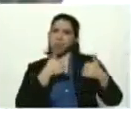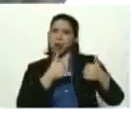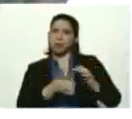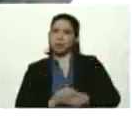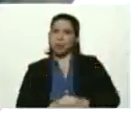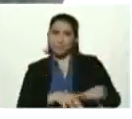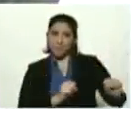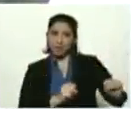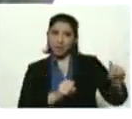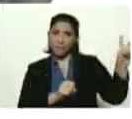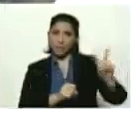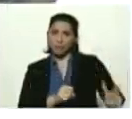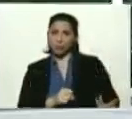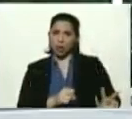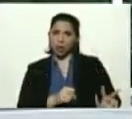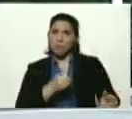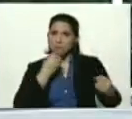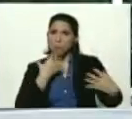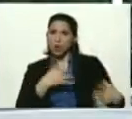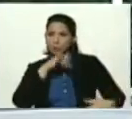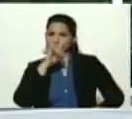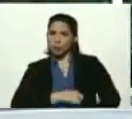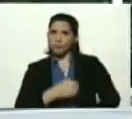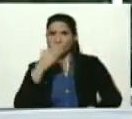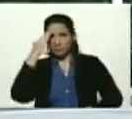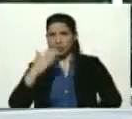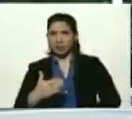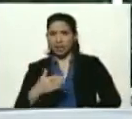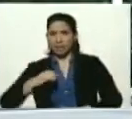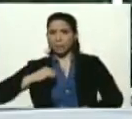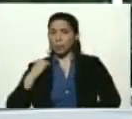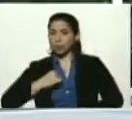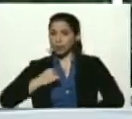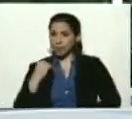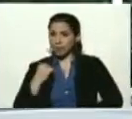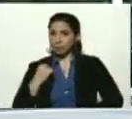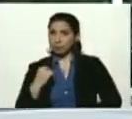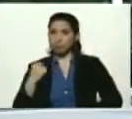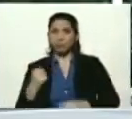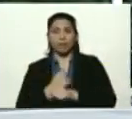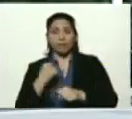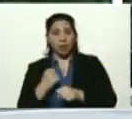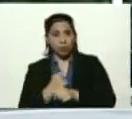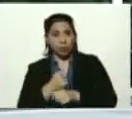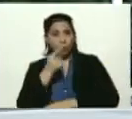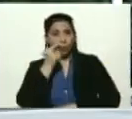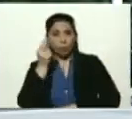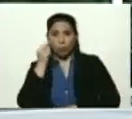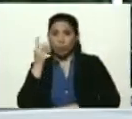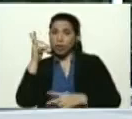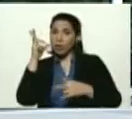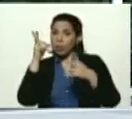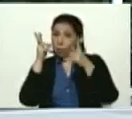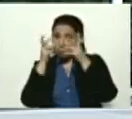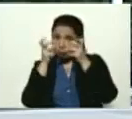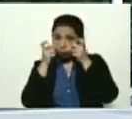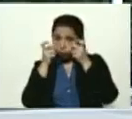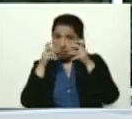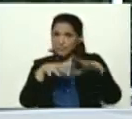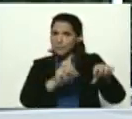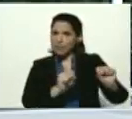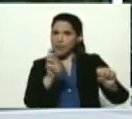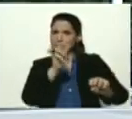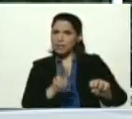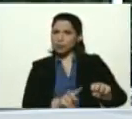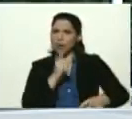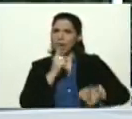a Venezuela sería algo cool. Militares, policías, trabajadores, trabajadores, escuchen esto. Invadir a Venezuela